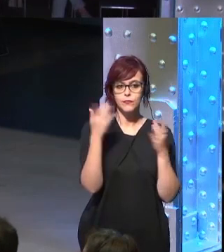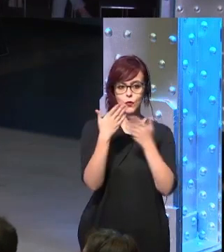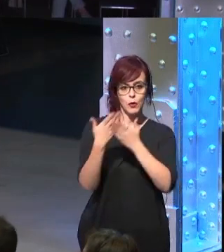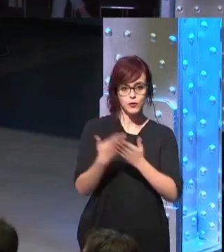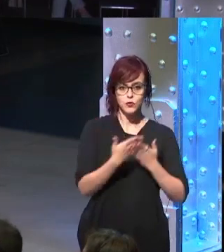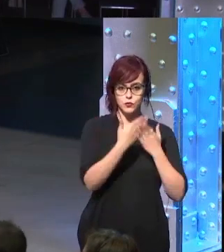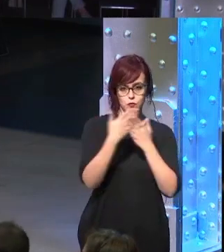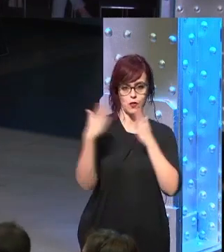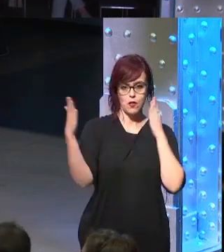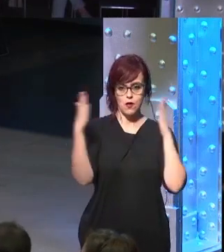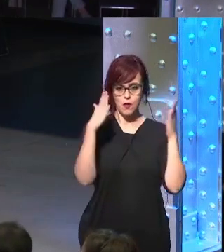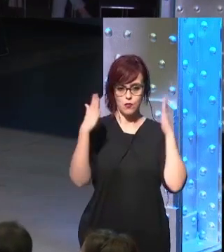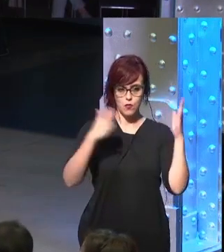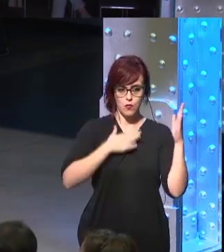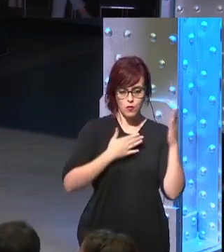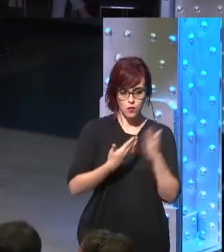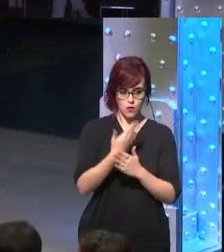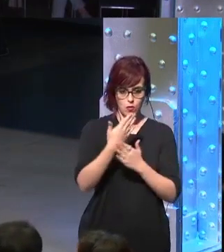nuestros días,